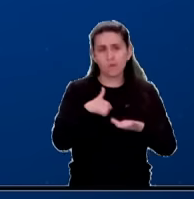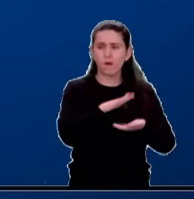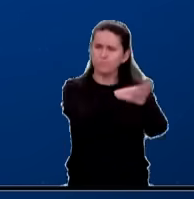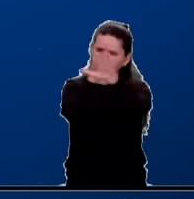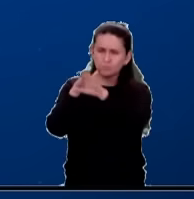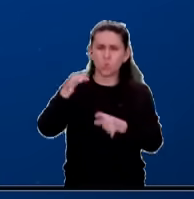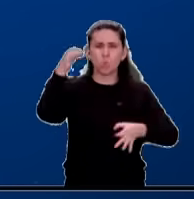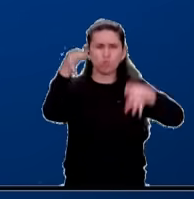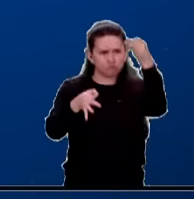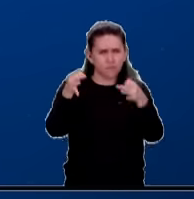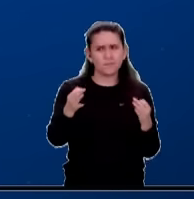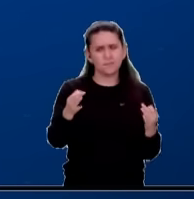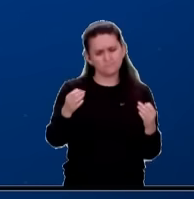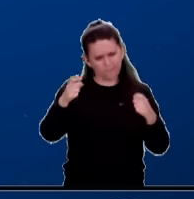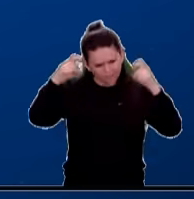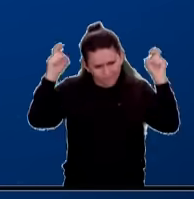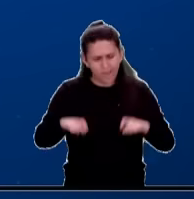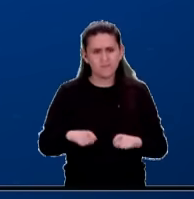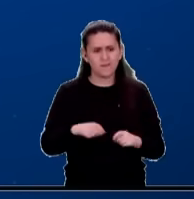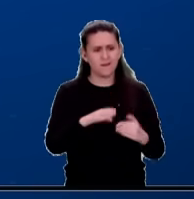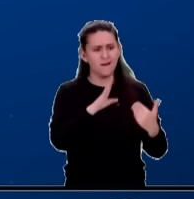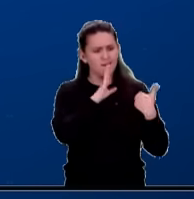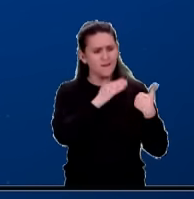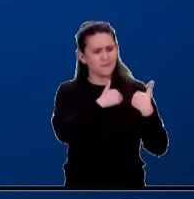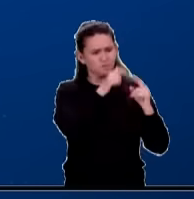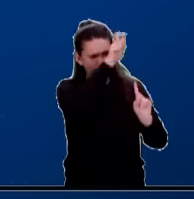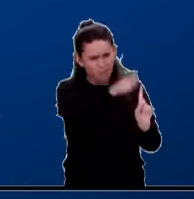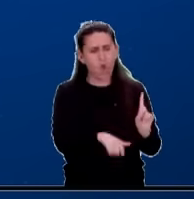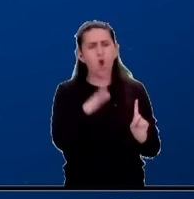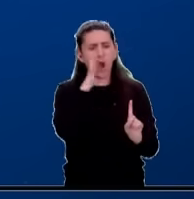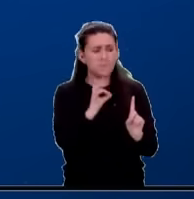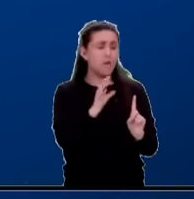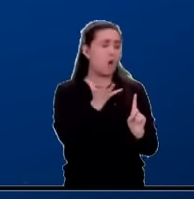para que, bueno, se determine la responsabilidad de este hombre o quien lo sea. Muchas gracias.